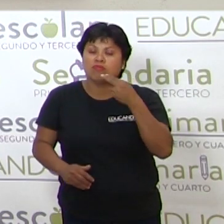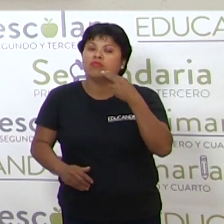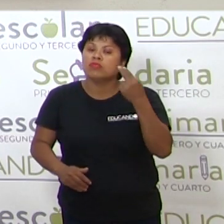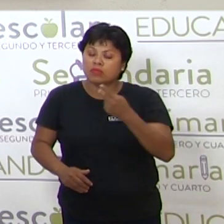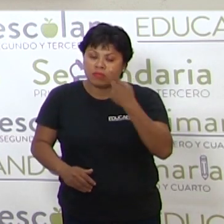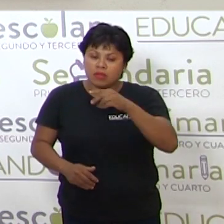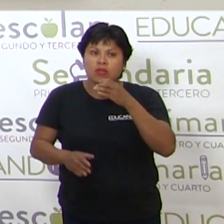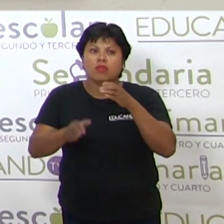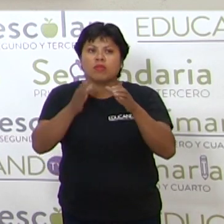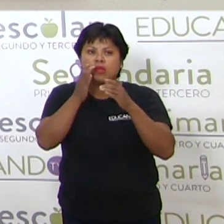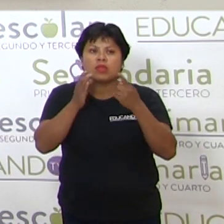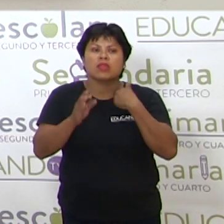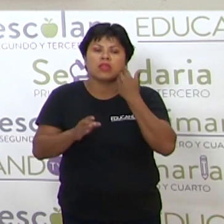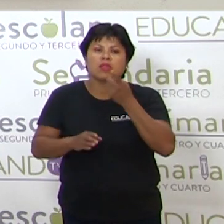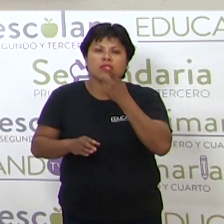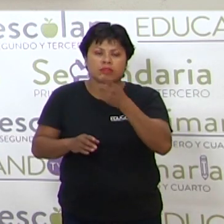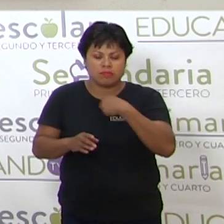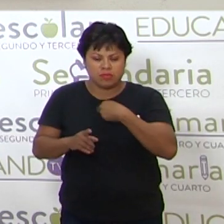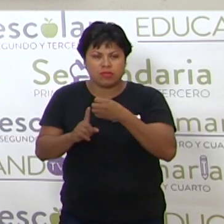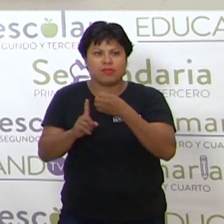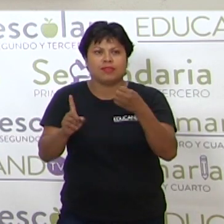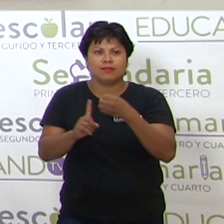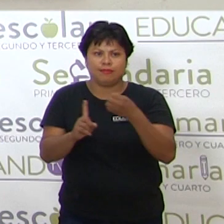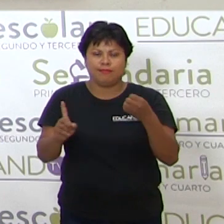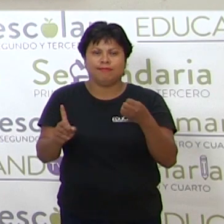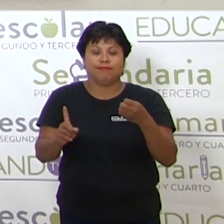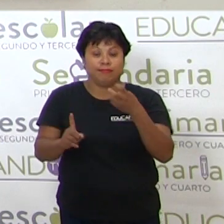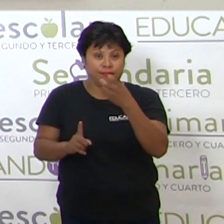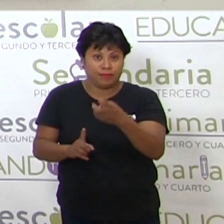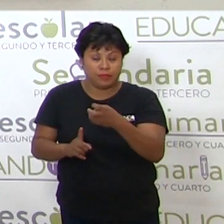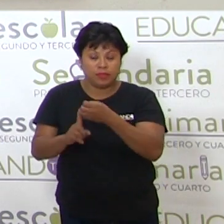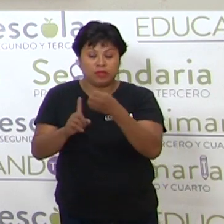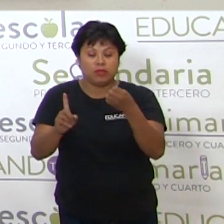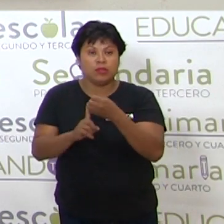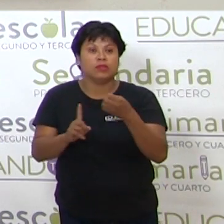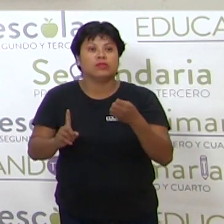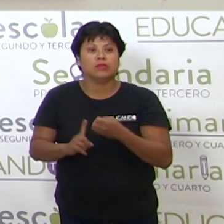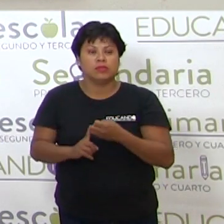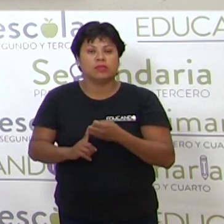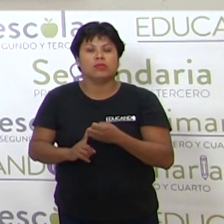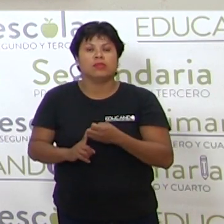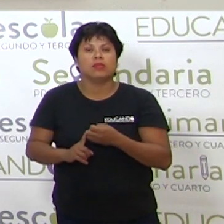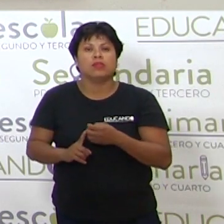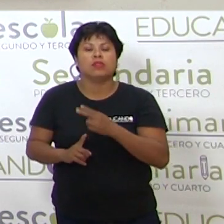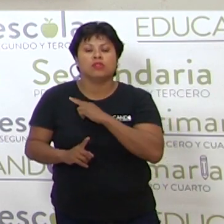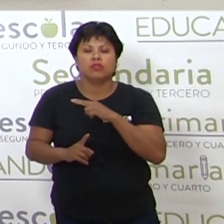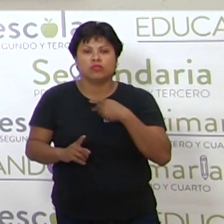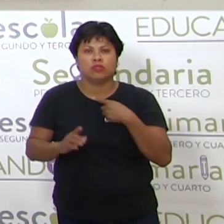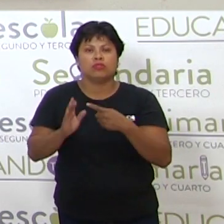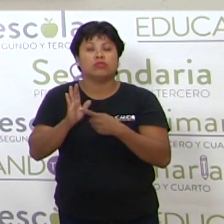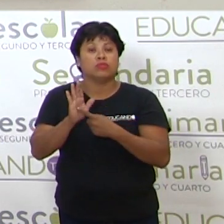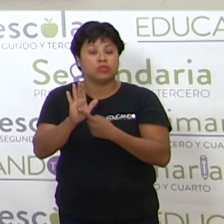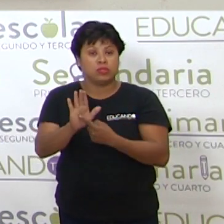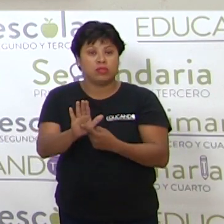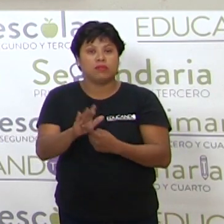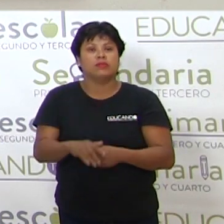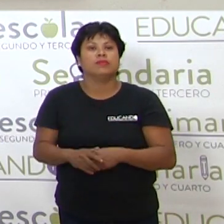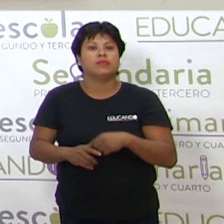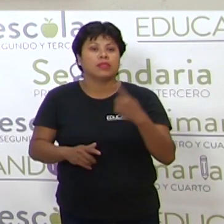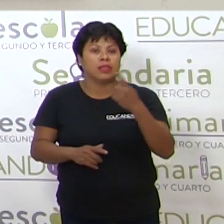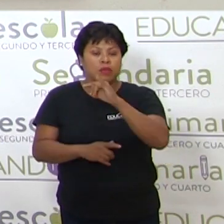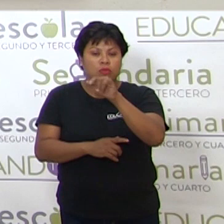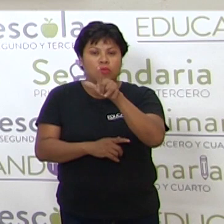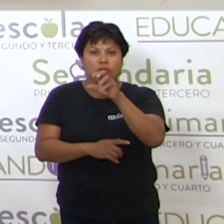comunicar lo que quiero decir en mi oración con estas oraciones mostramos que